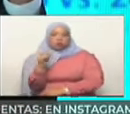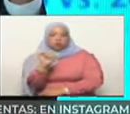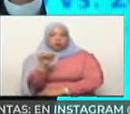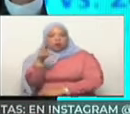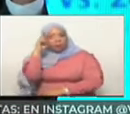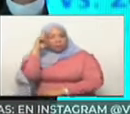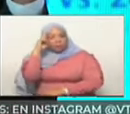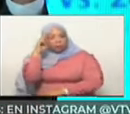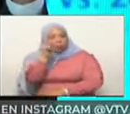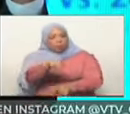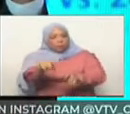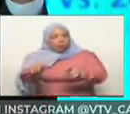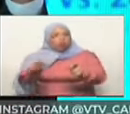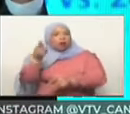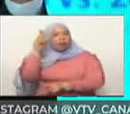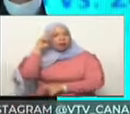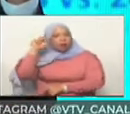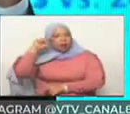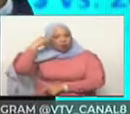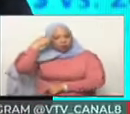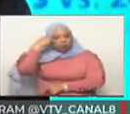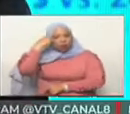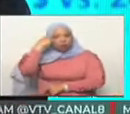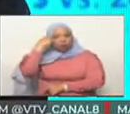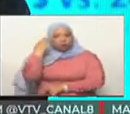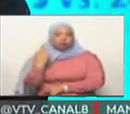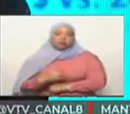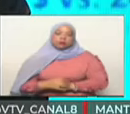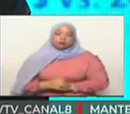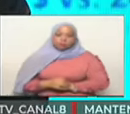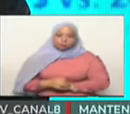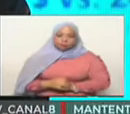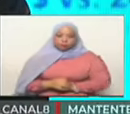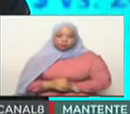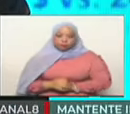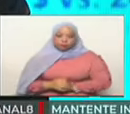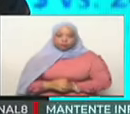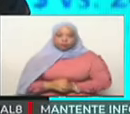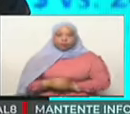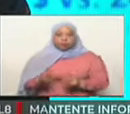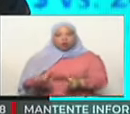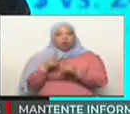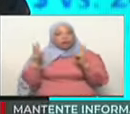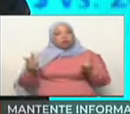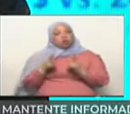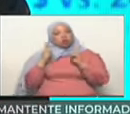memoria, de recordar, de celebrar un triunfo